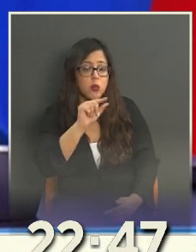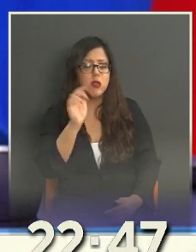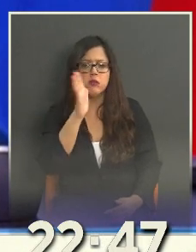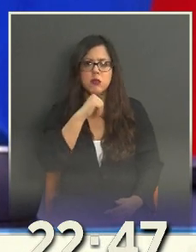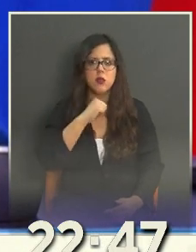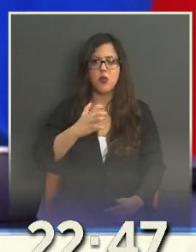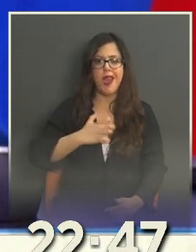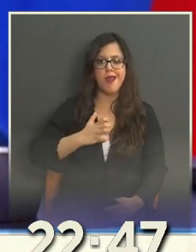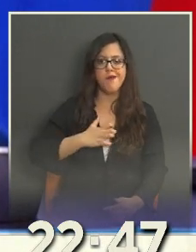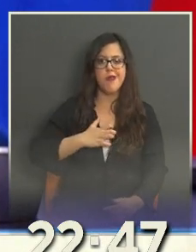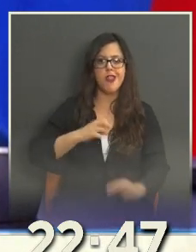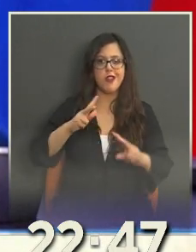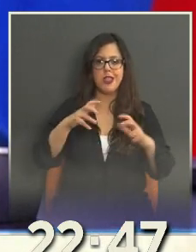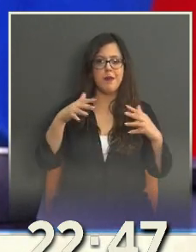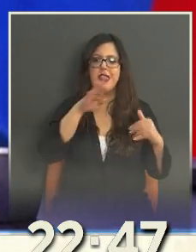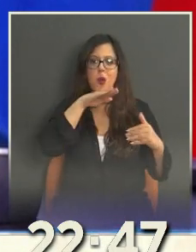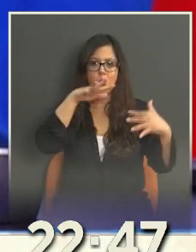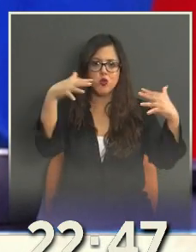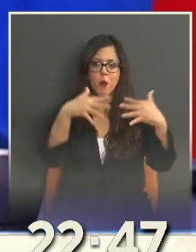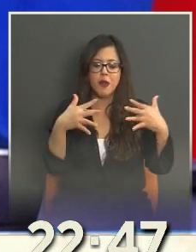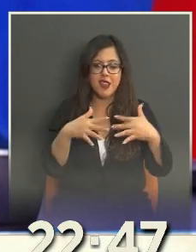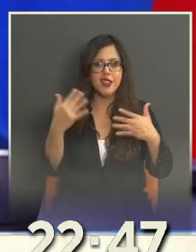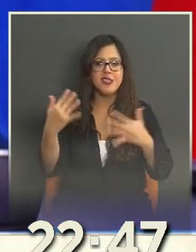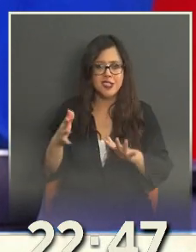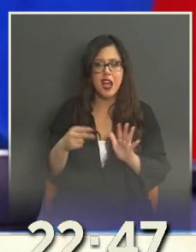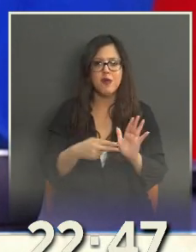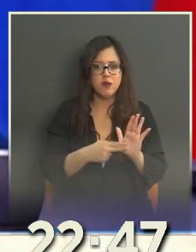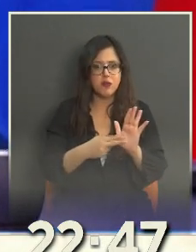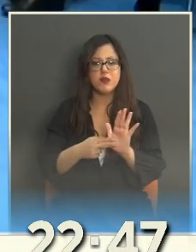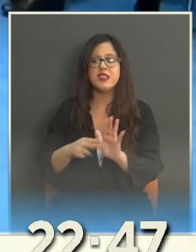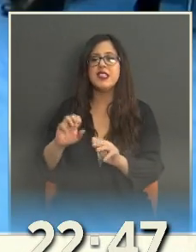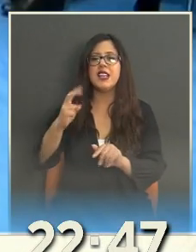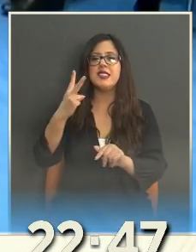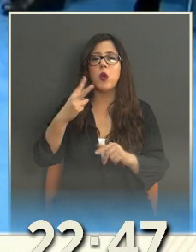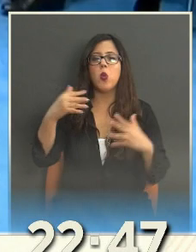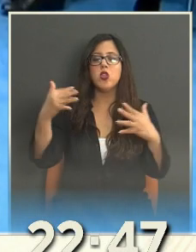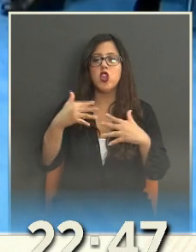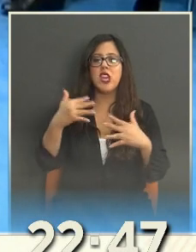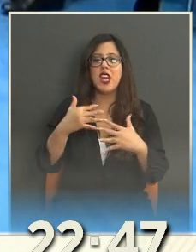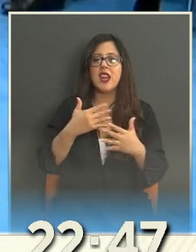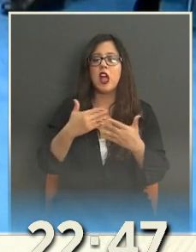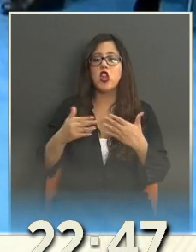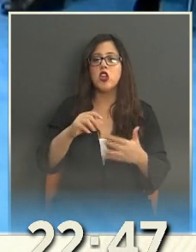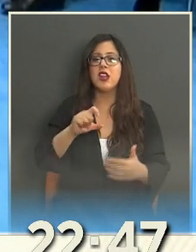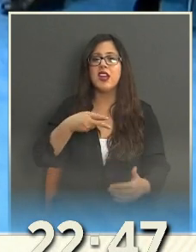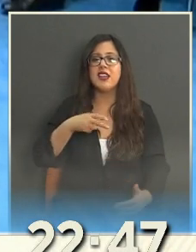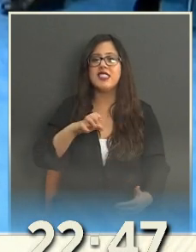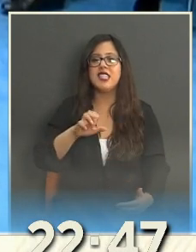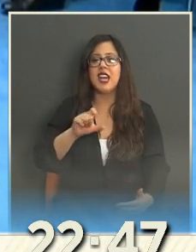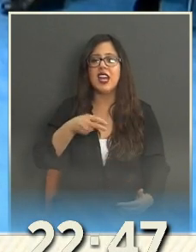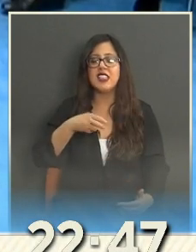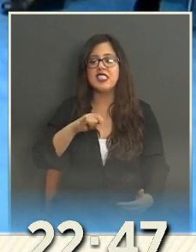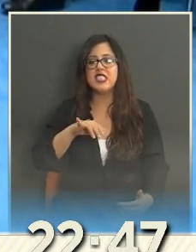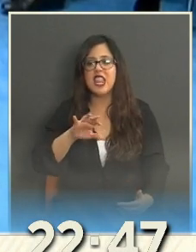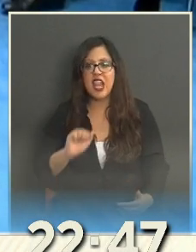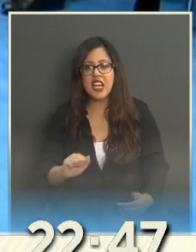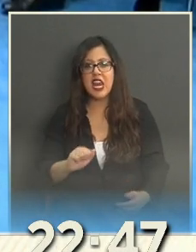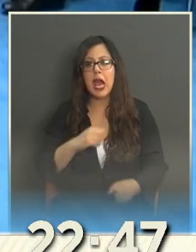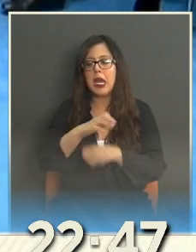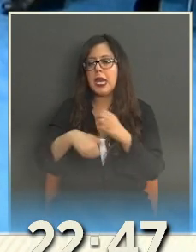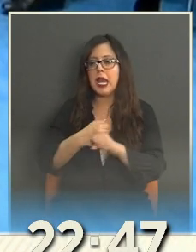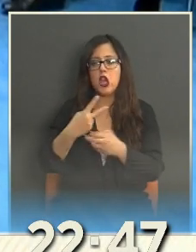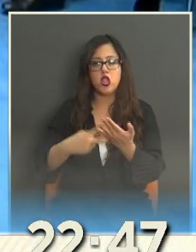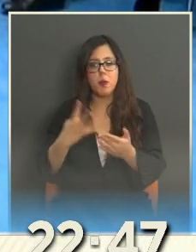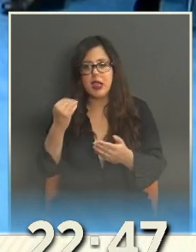uso de la fuerza militar desde la segunda guerra en chechenia georgia en 2008 ucr es el 2014 del envío de tropas así del